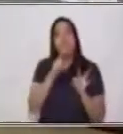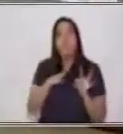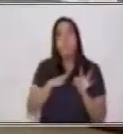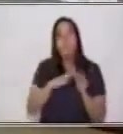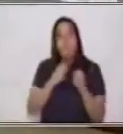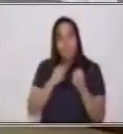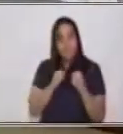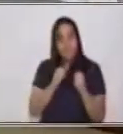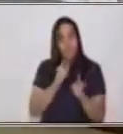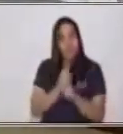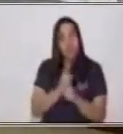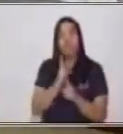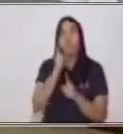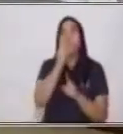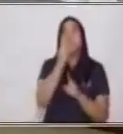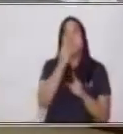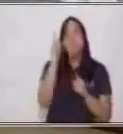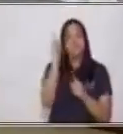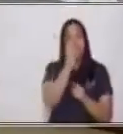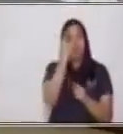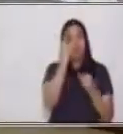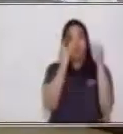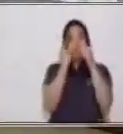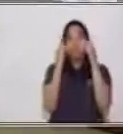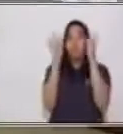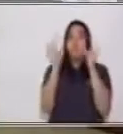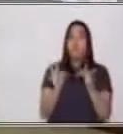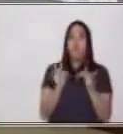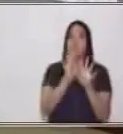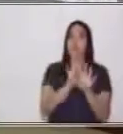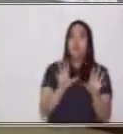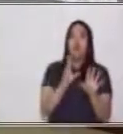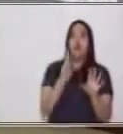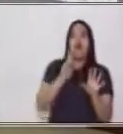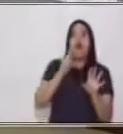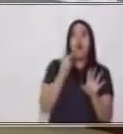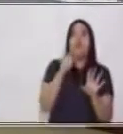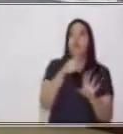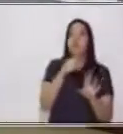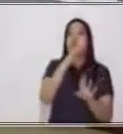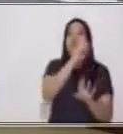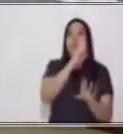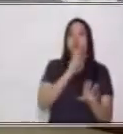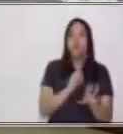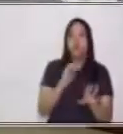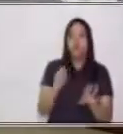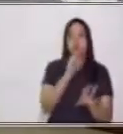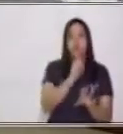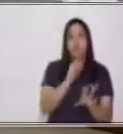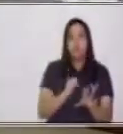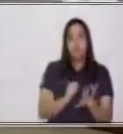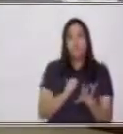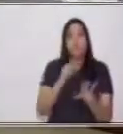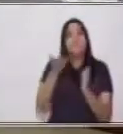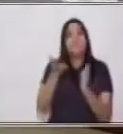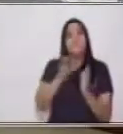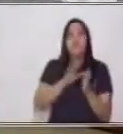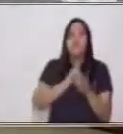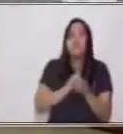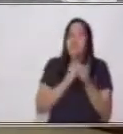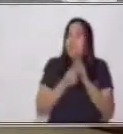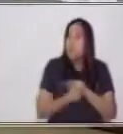y matriz identidad. Entonces, si recordamos, este número 1 debe de estar